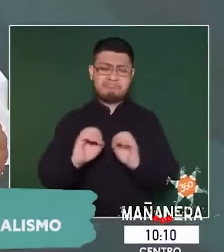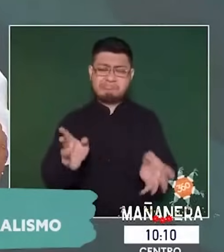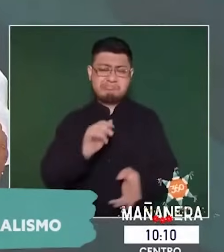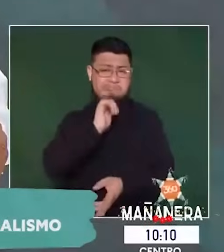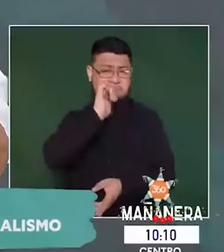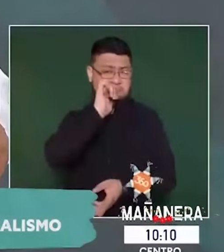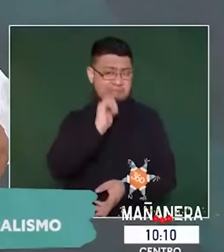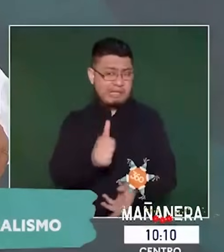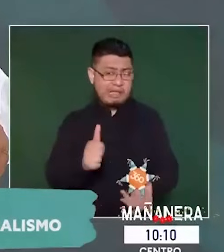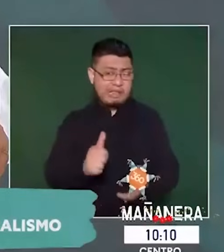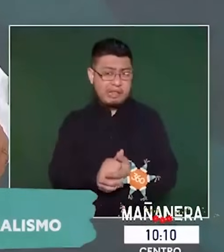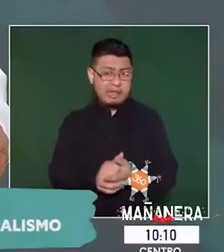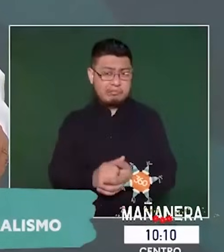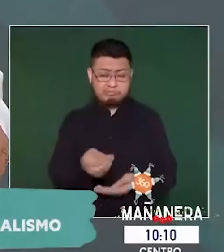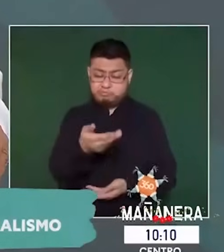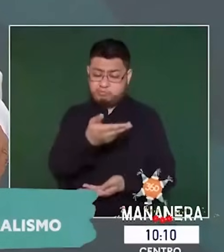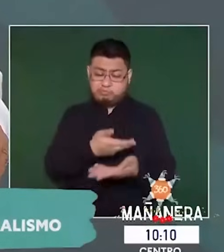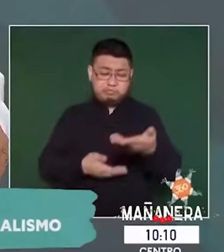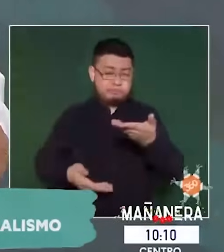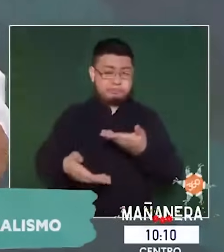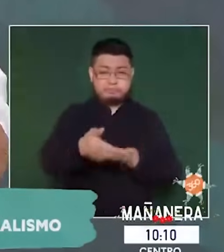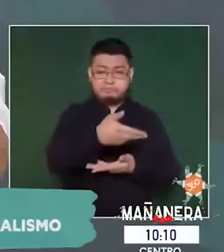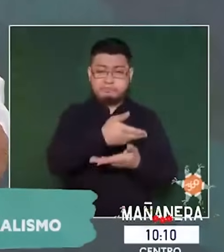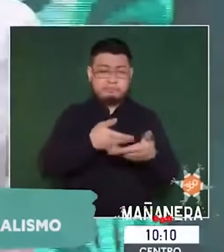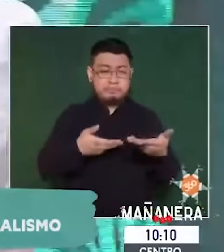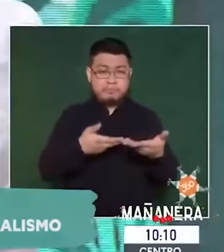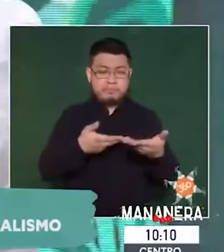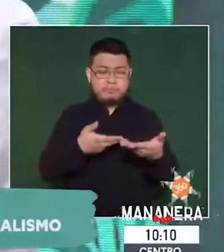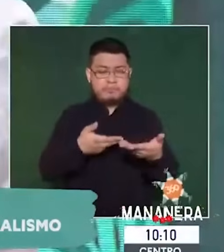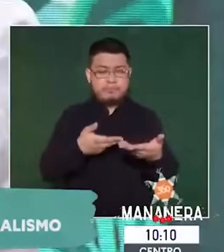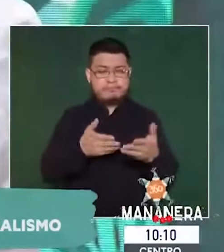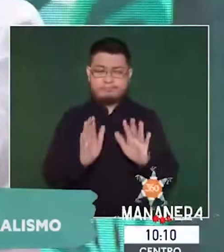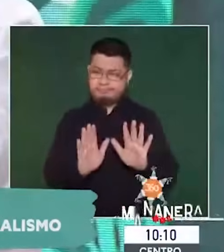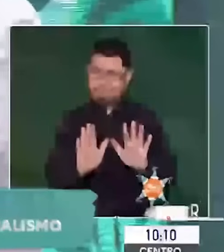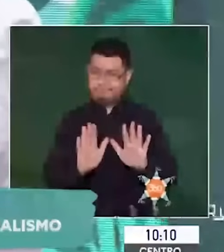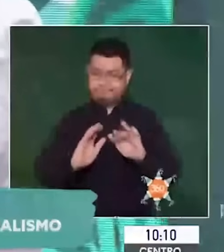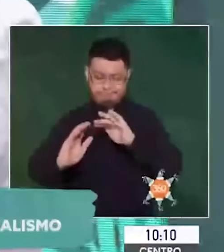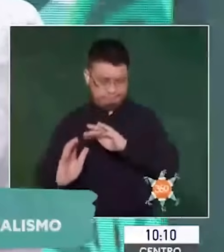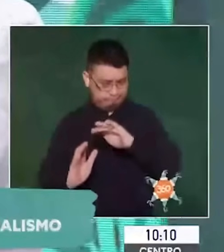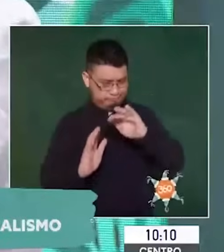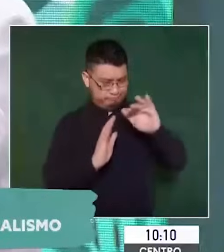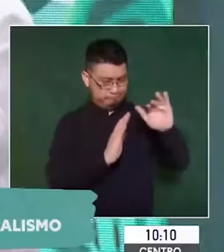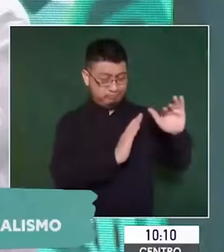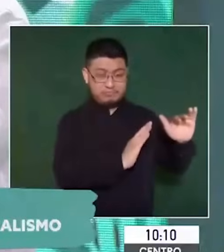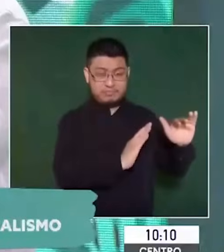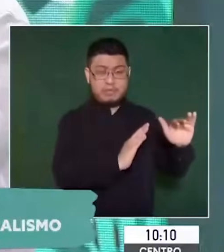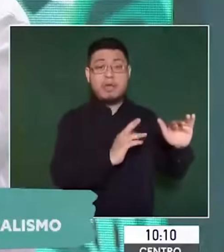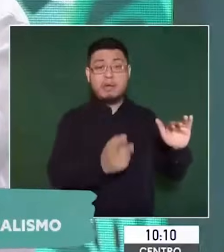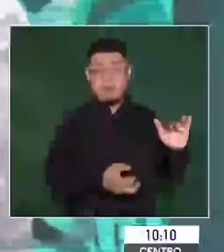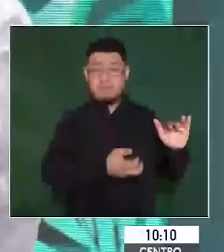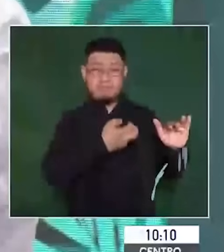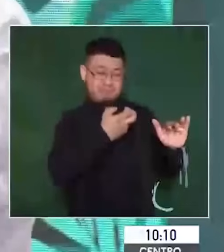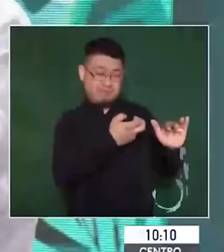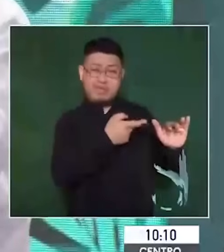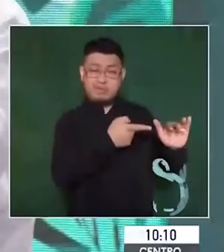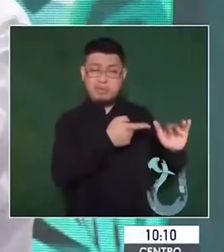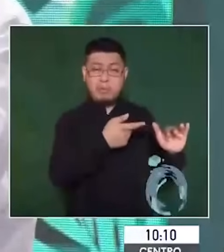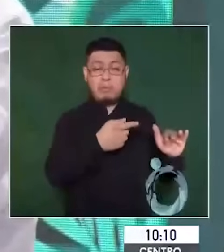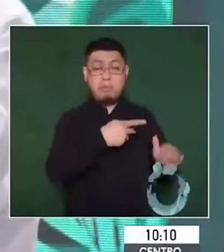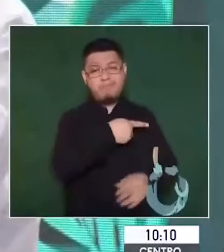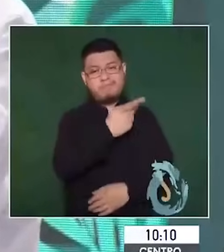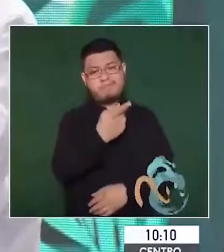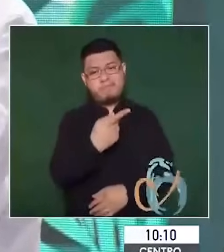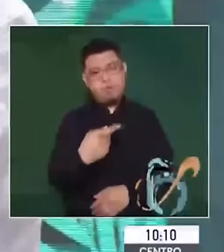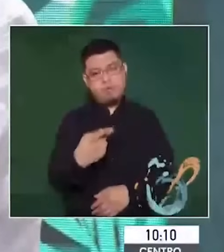derecho les correspondía. Y por eso creció la pobreza. Ahora también